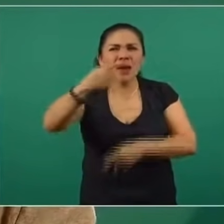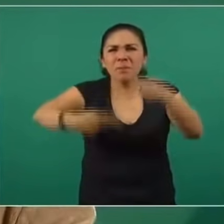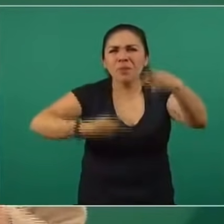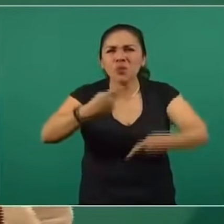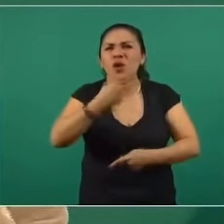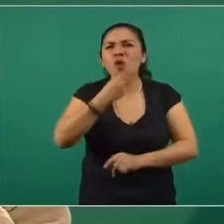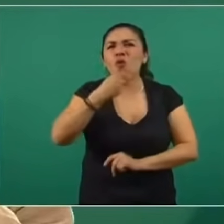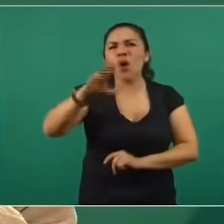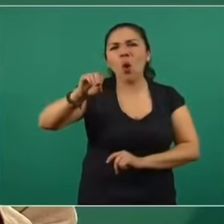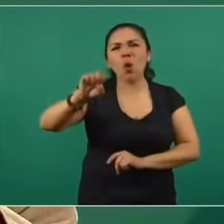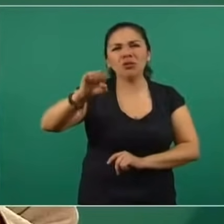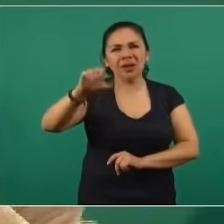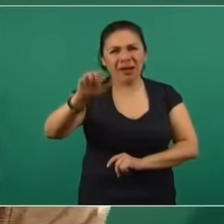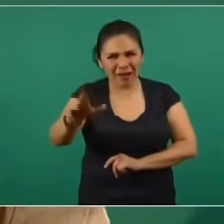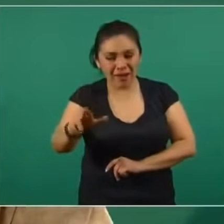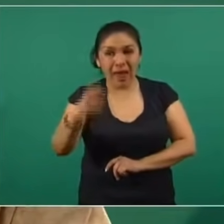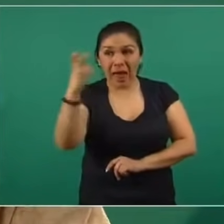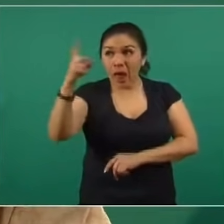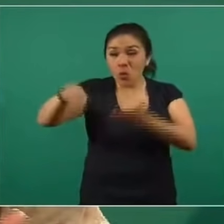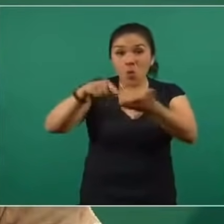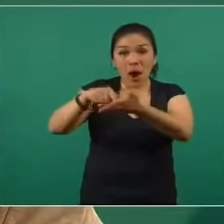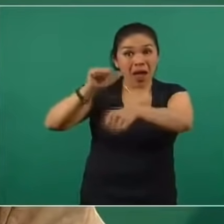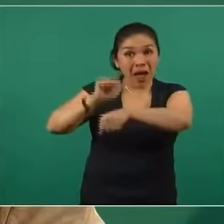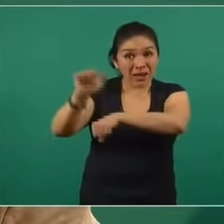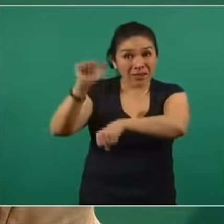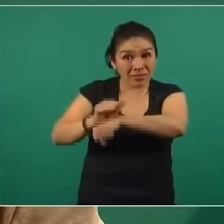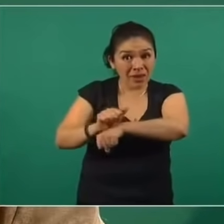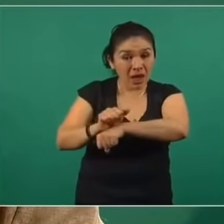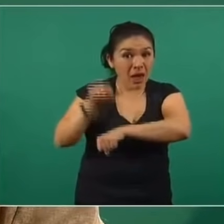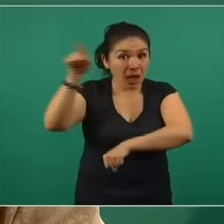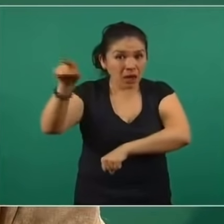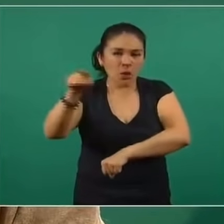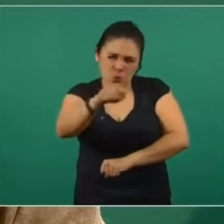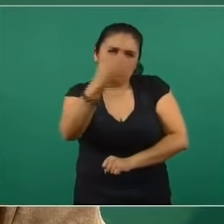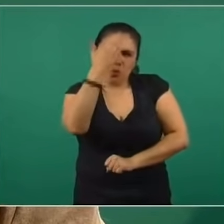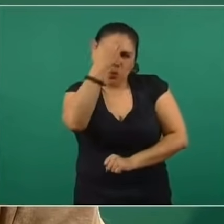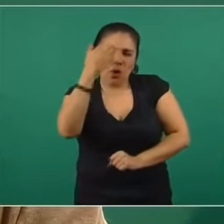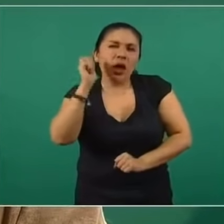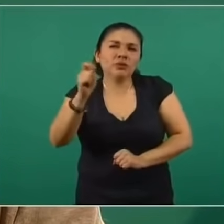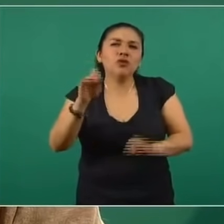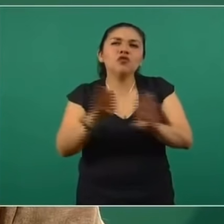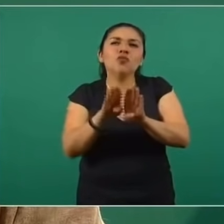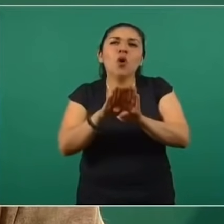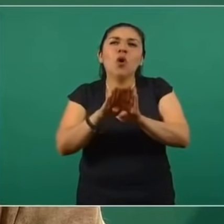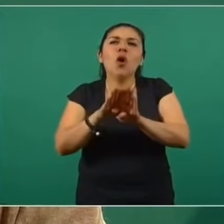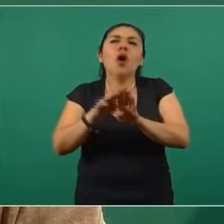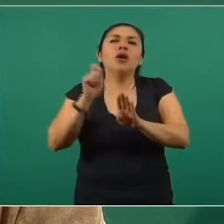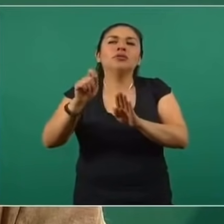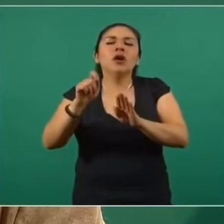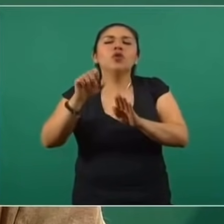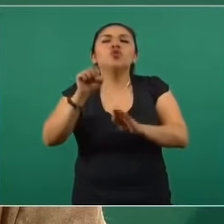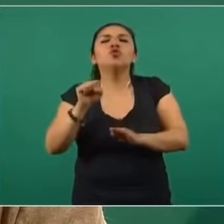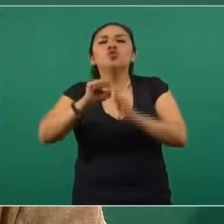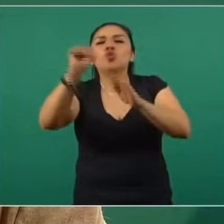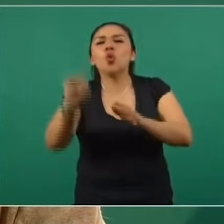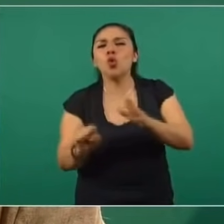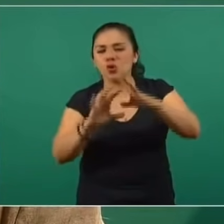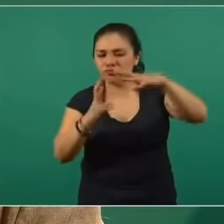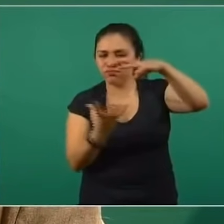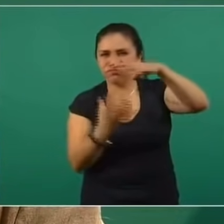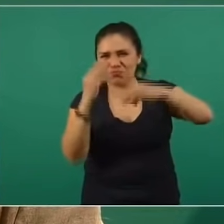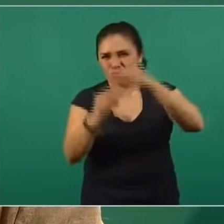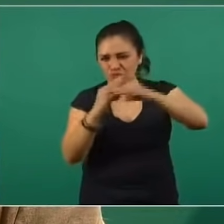Óscar. Argentina, desde luego, creo que todo el mundo lo sabe, está en el hemisferio sur. El hemisferio sur en este